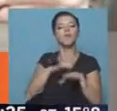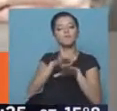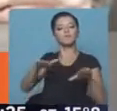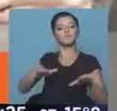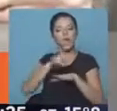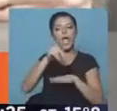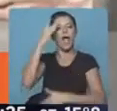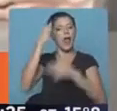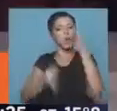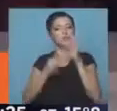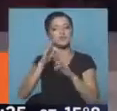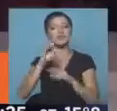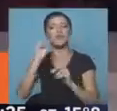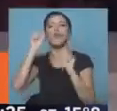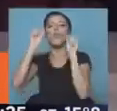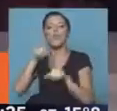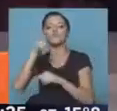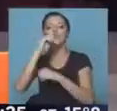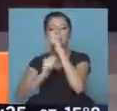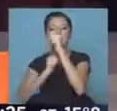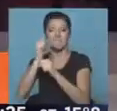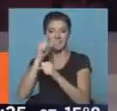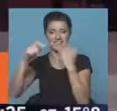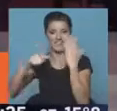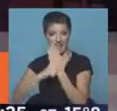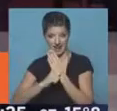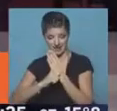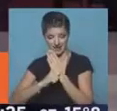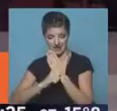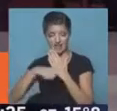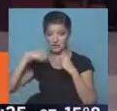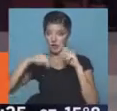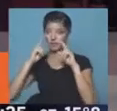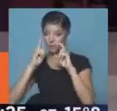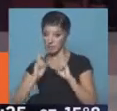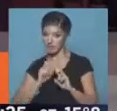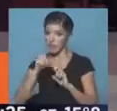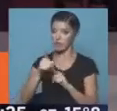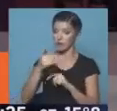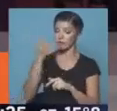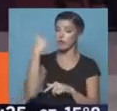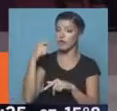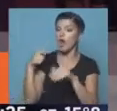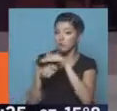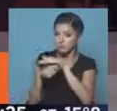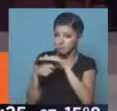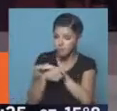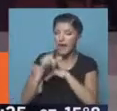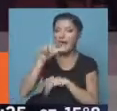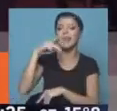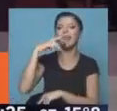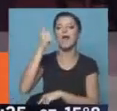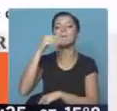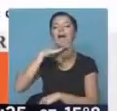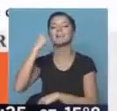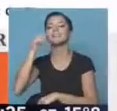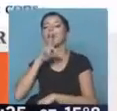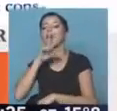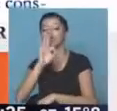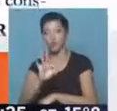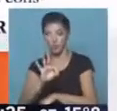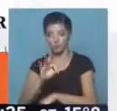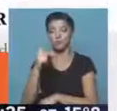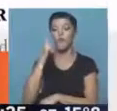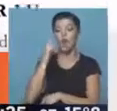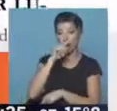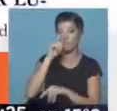con la justicia los dueños del frigorífico, investigados como parte de la operación anticorrupción Lava Jato. Batista entregó